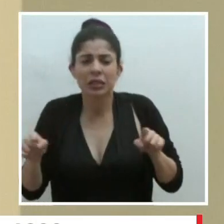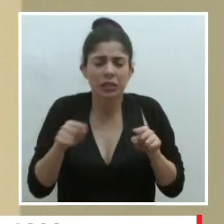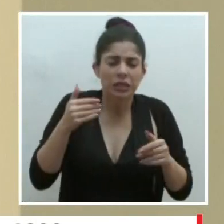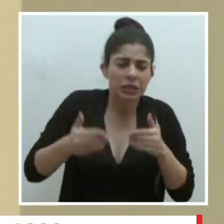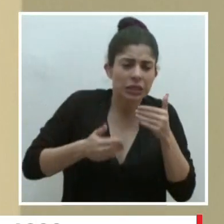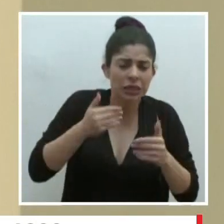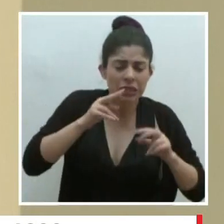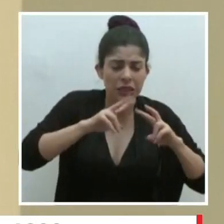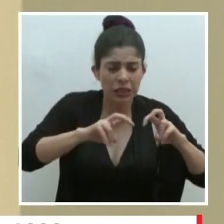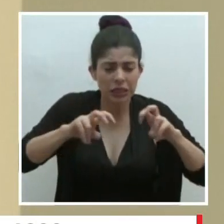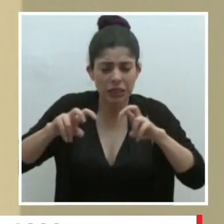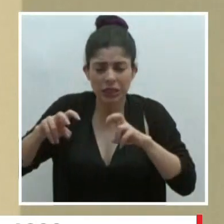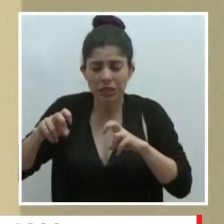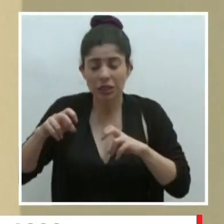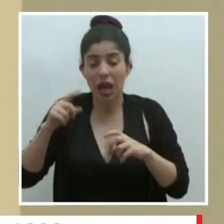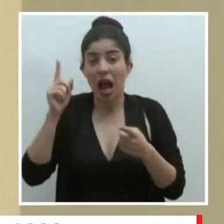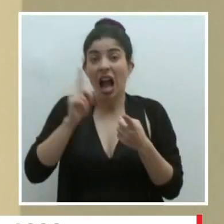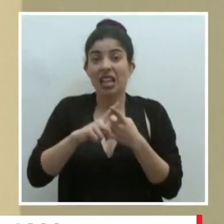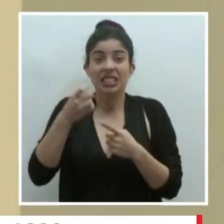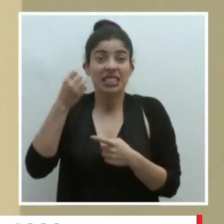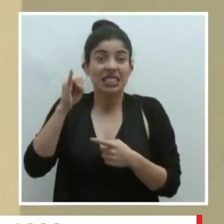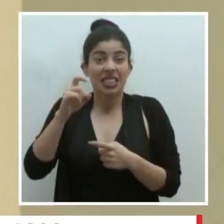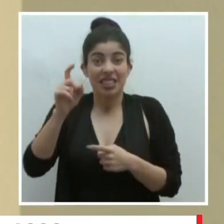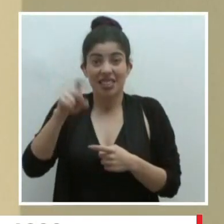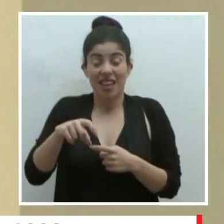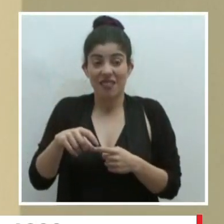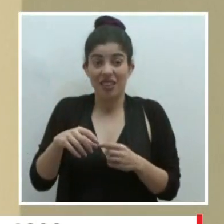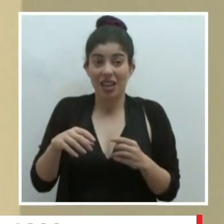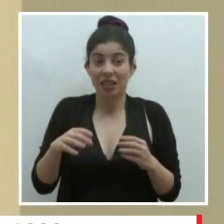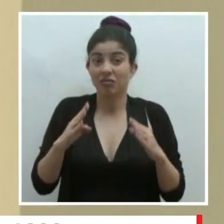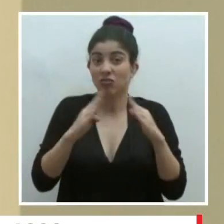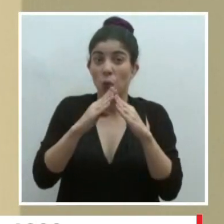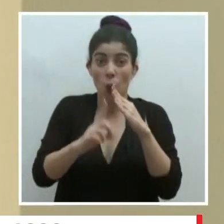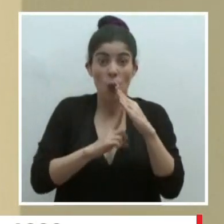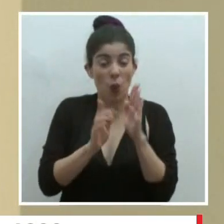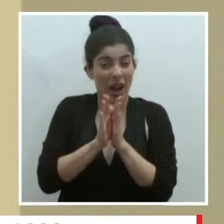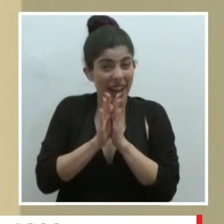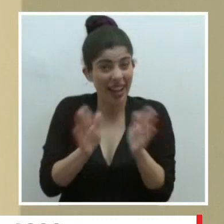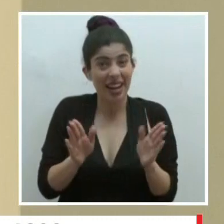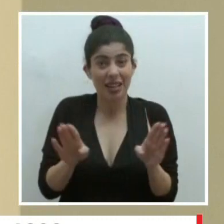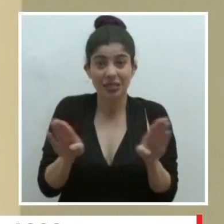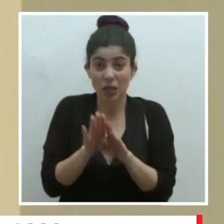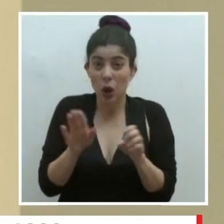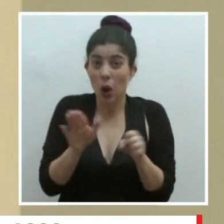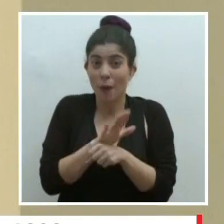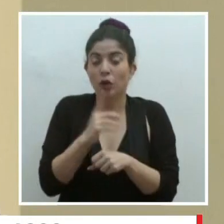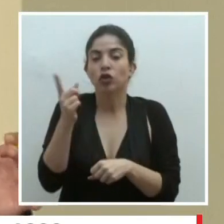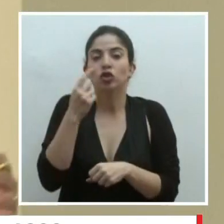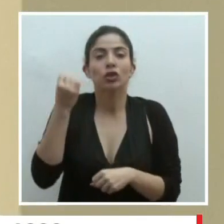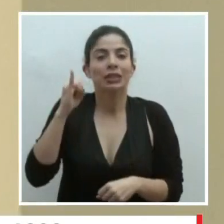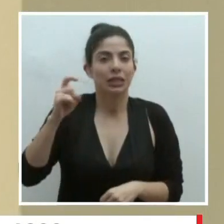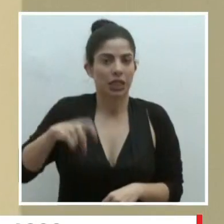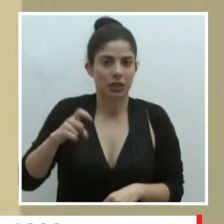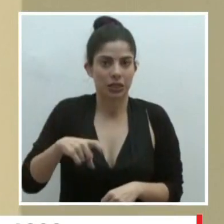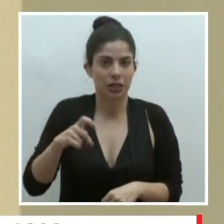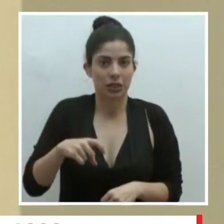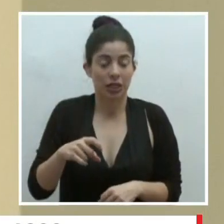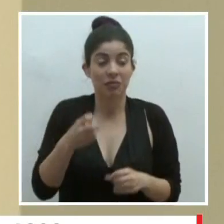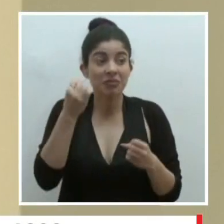un escenario donde tengamos que hacer un cierre completo, ¿verdad? Una cuarentena generalizada, pues tendría que ser un asunto que verdaderamente lo amerite, en donde tengamos